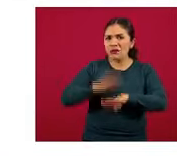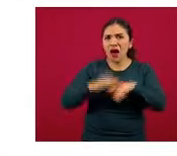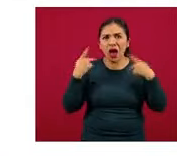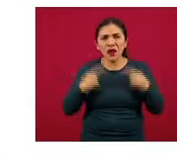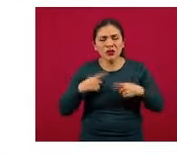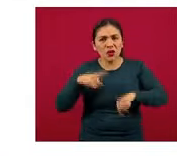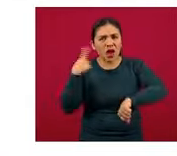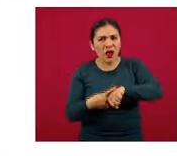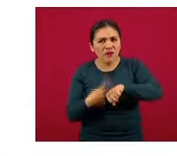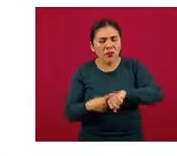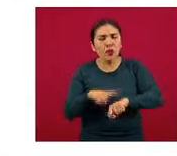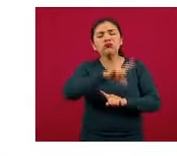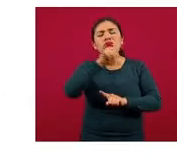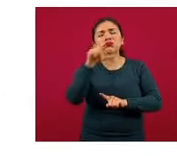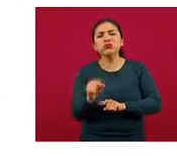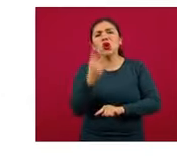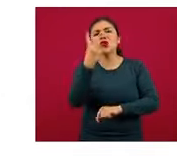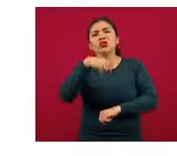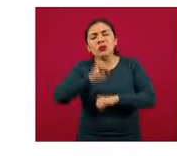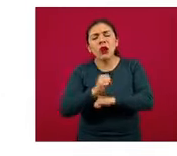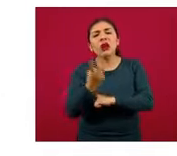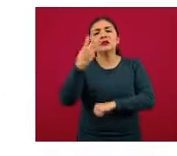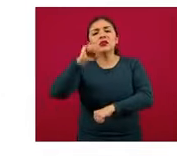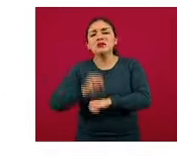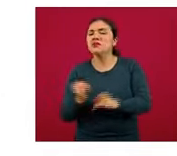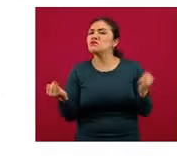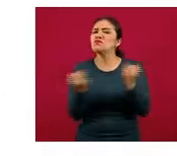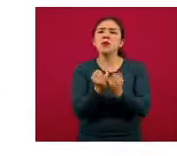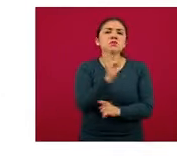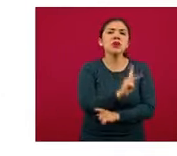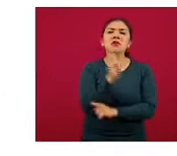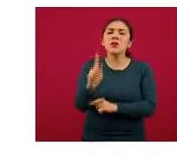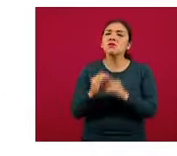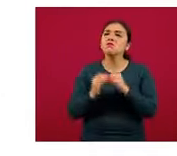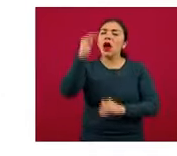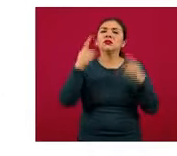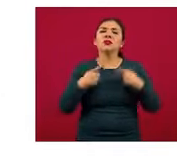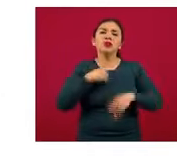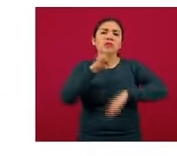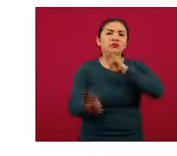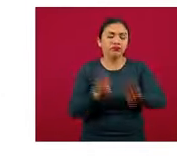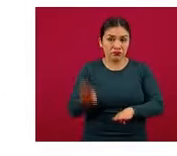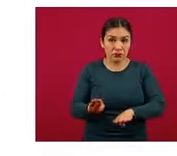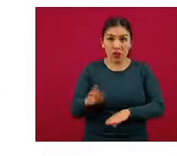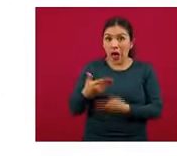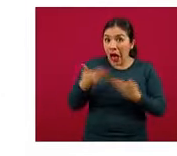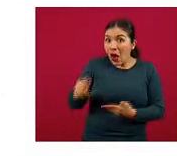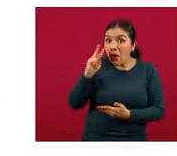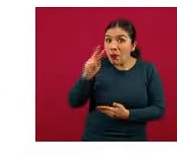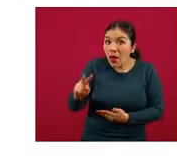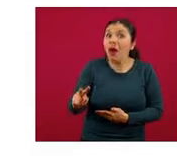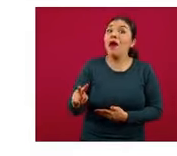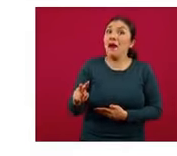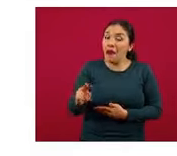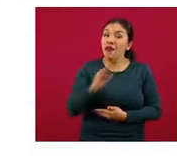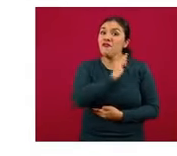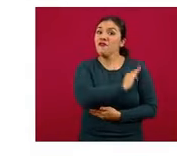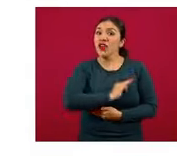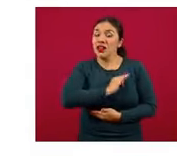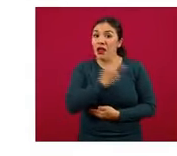o 3 semanas después también podemos ver un incremento en la mortalidad. Felizmente este incremento que estamos viendo entre la